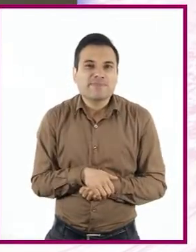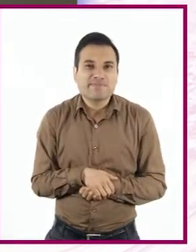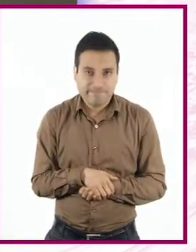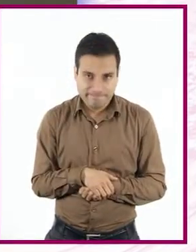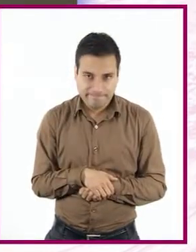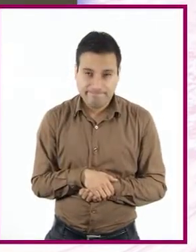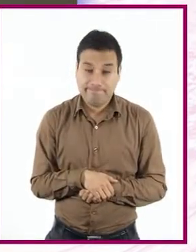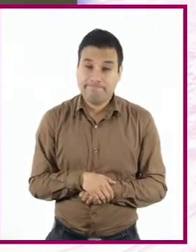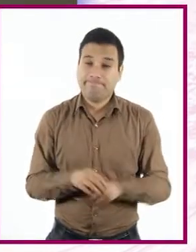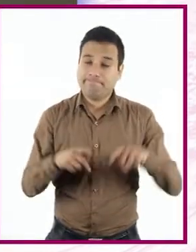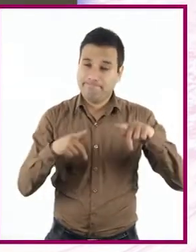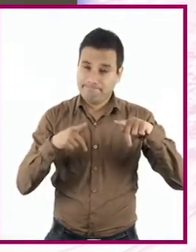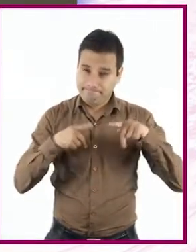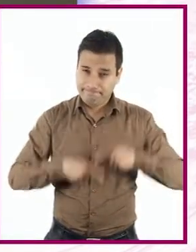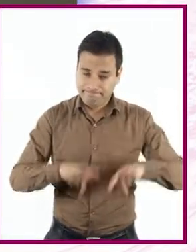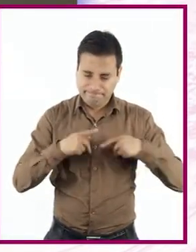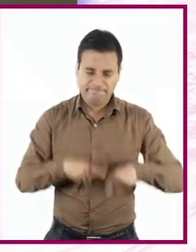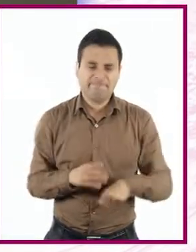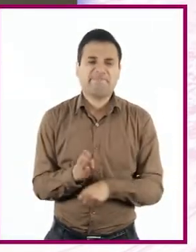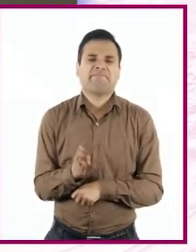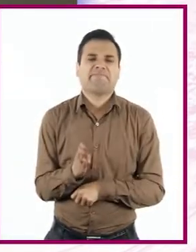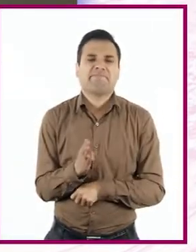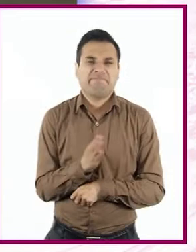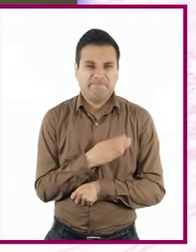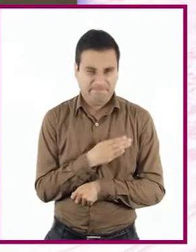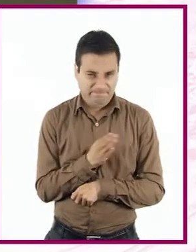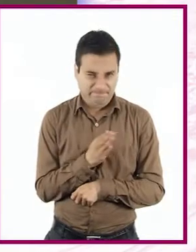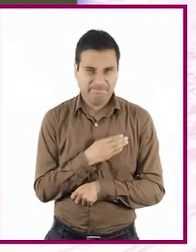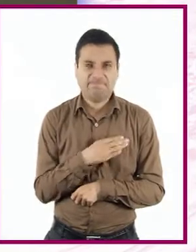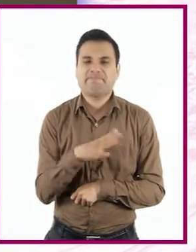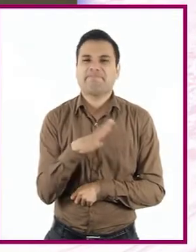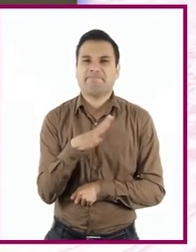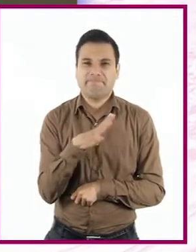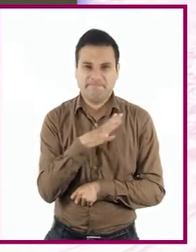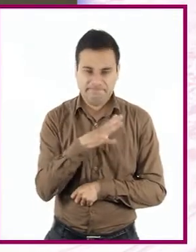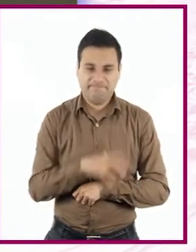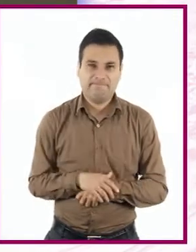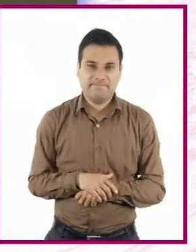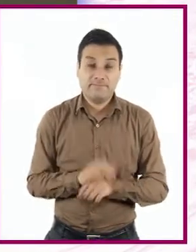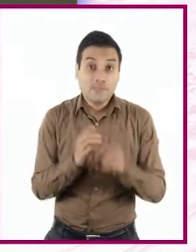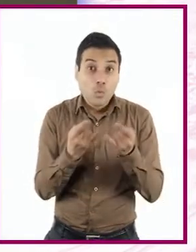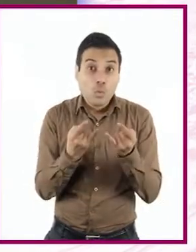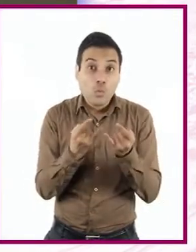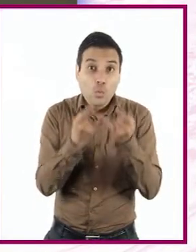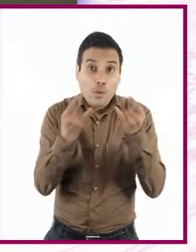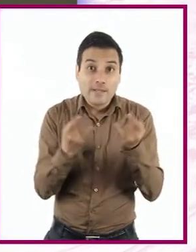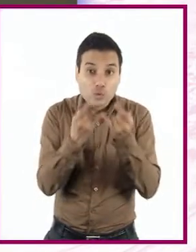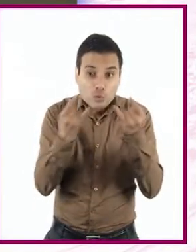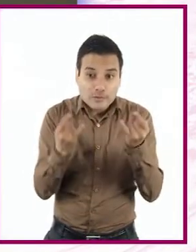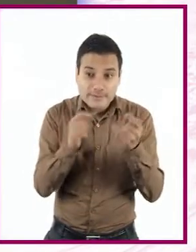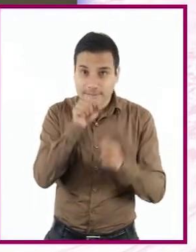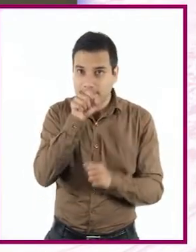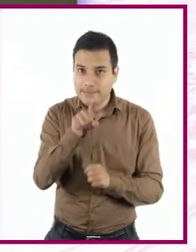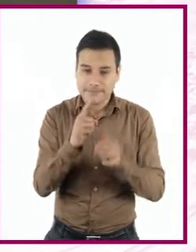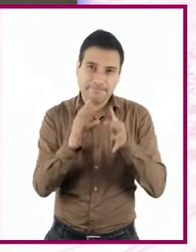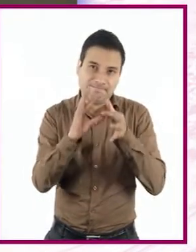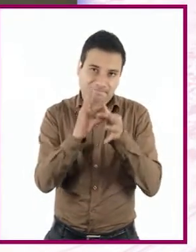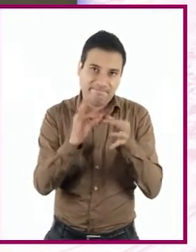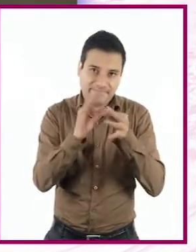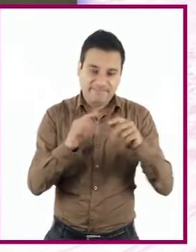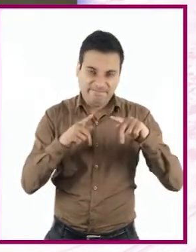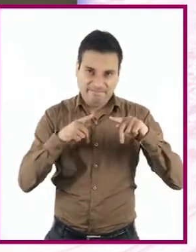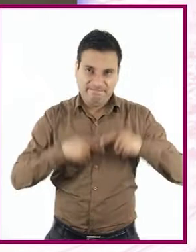más grande cuando también es el bien de todos. Los cuentos también fortalecen la resiliencia